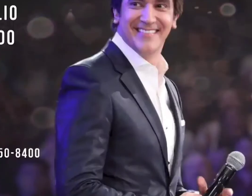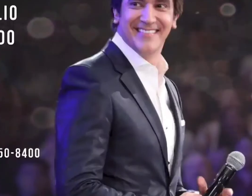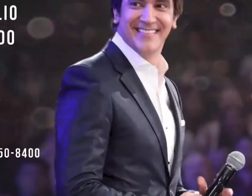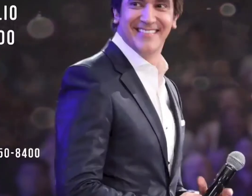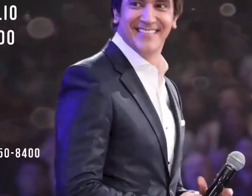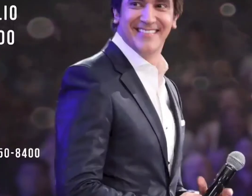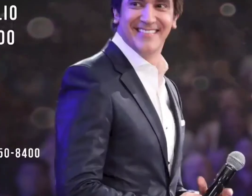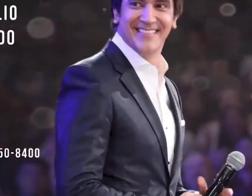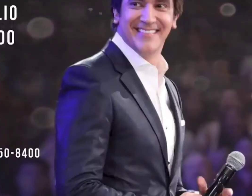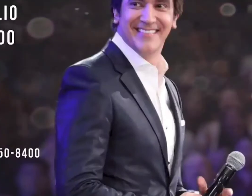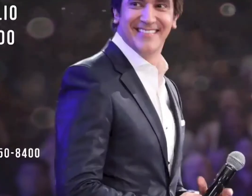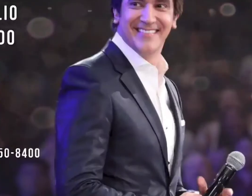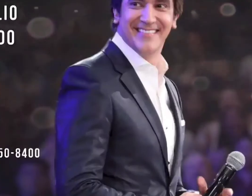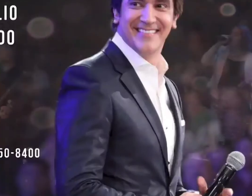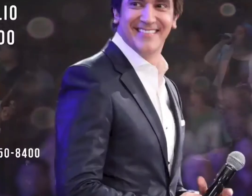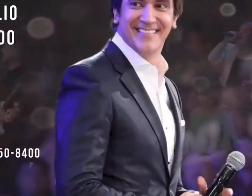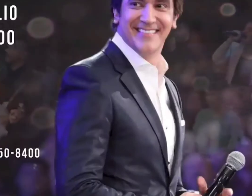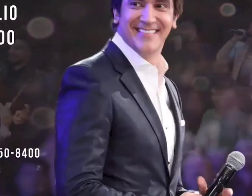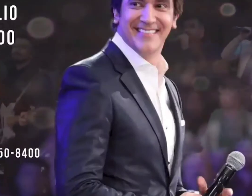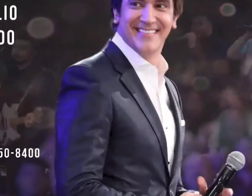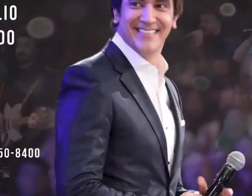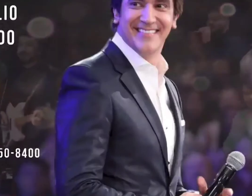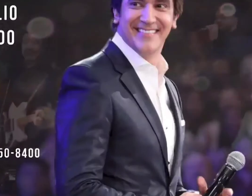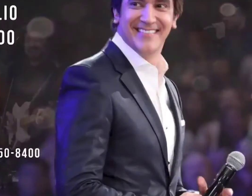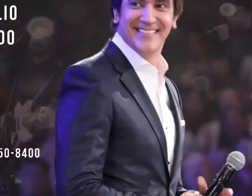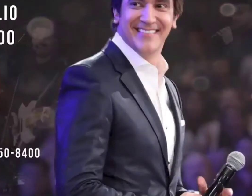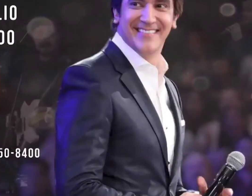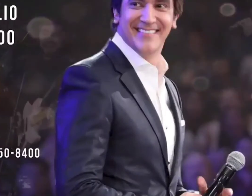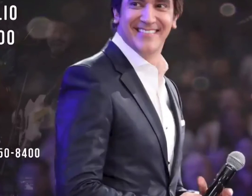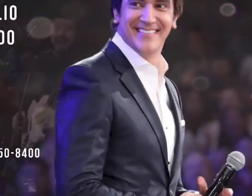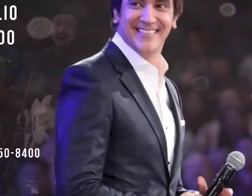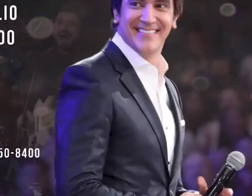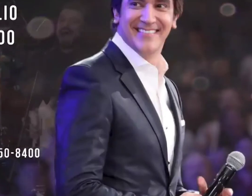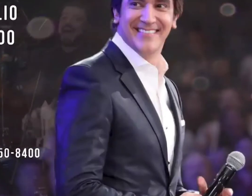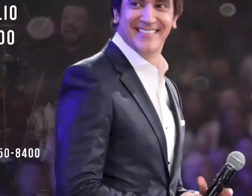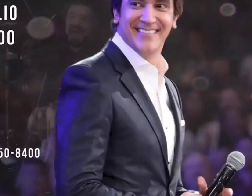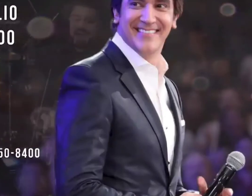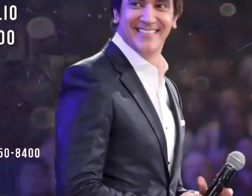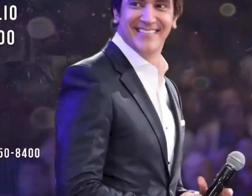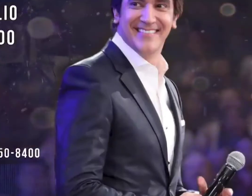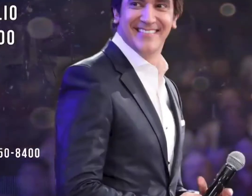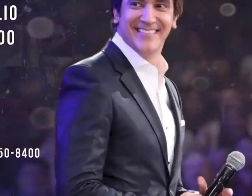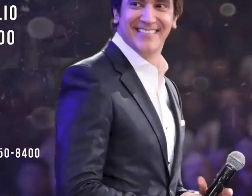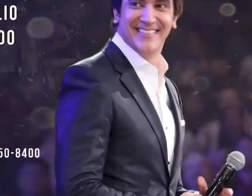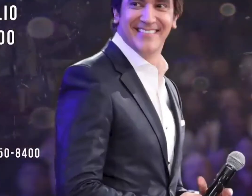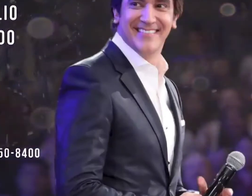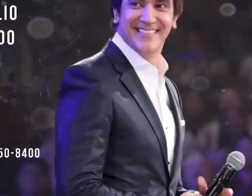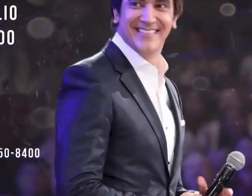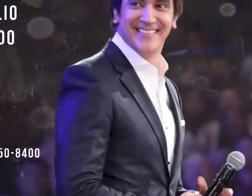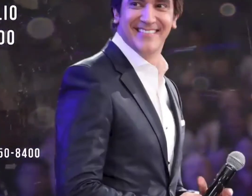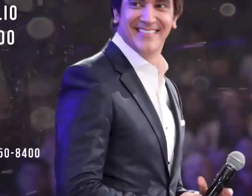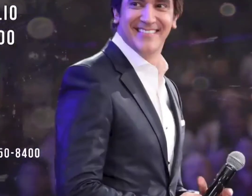eres bienvenido, eres amado. Una y otra vez: